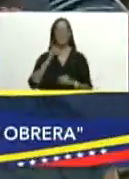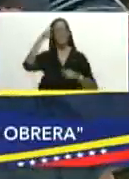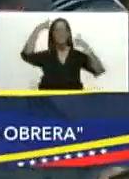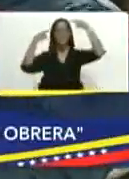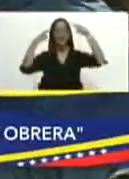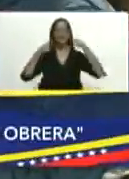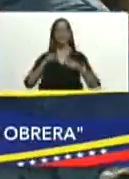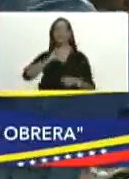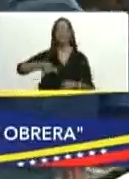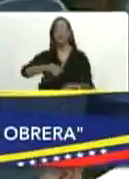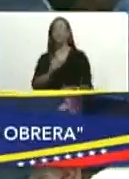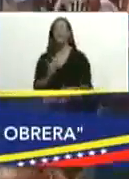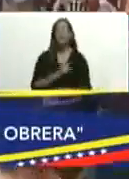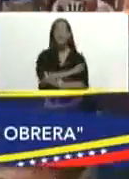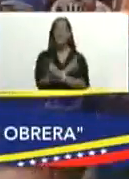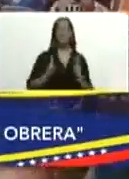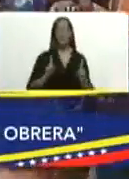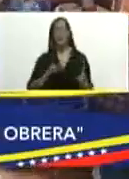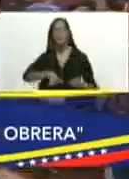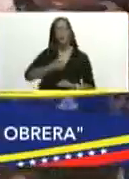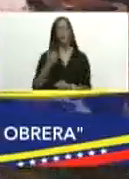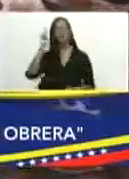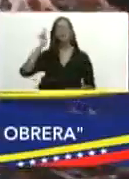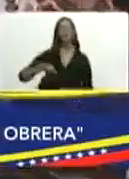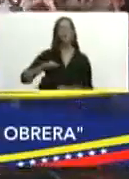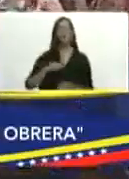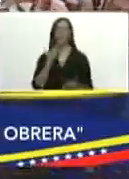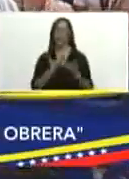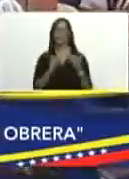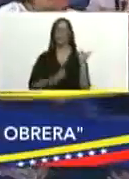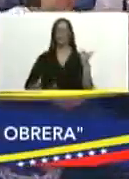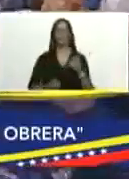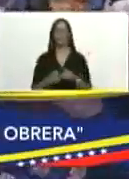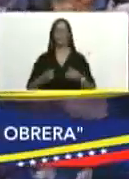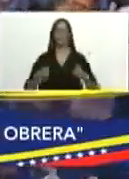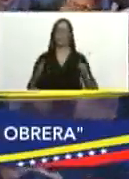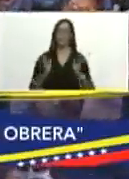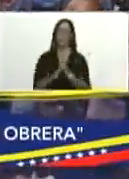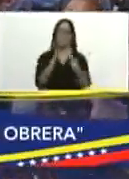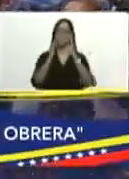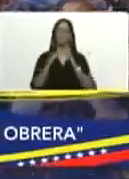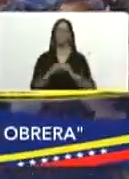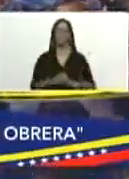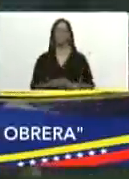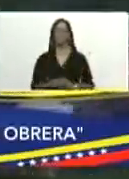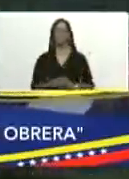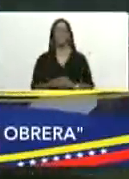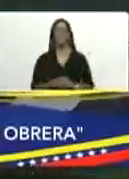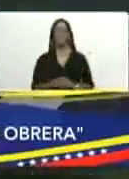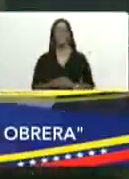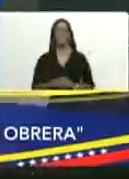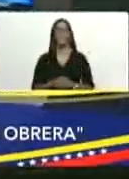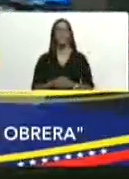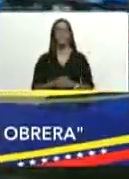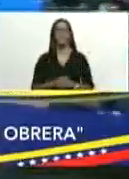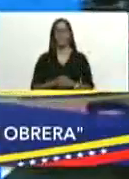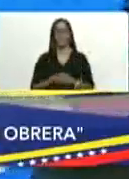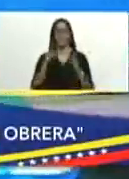no pudieron ni No gracias presidente vamos a ver la palabra